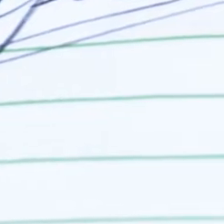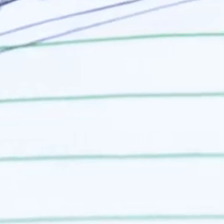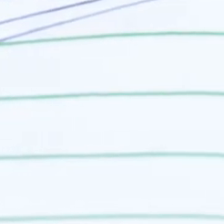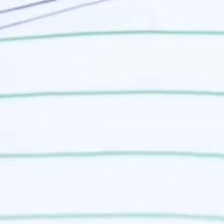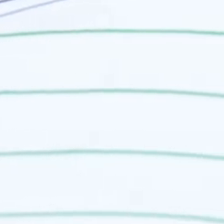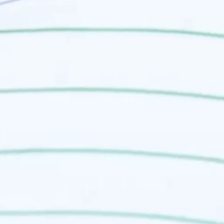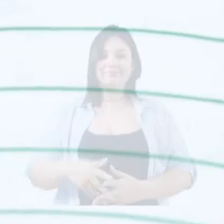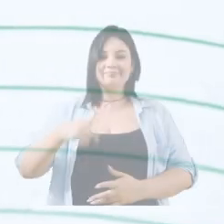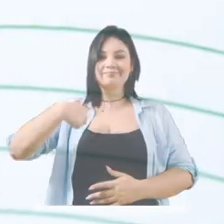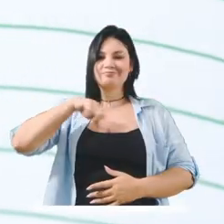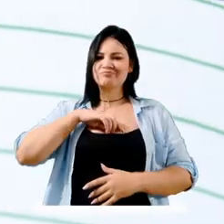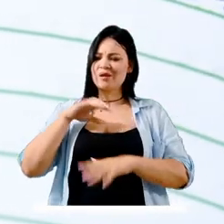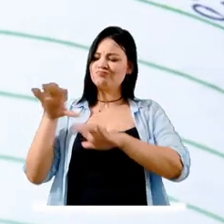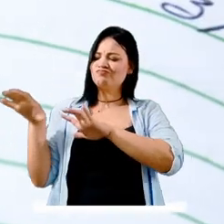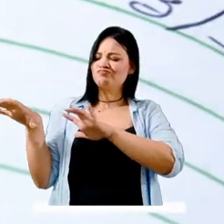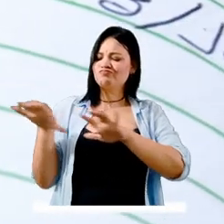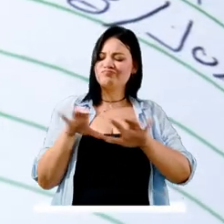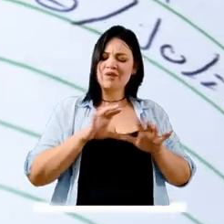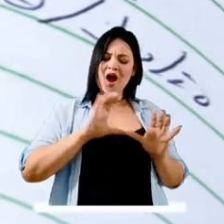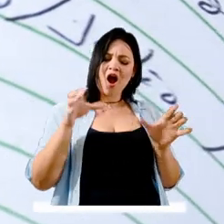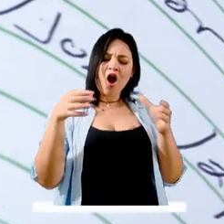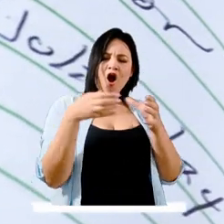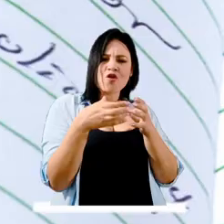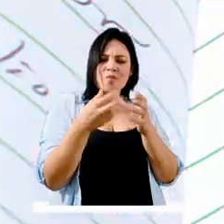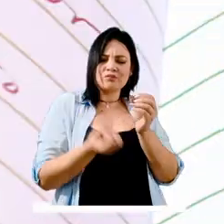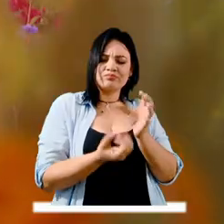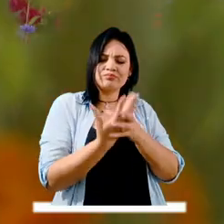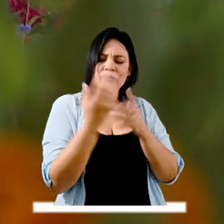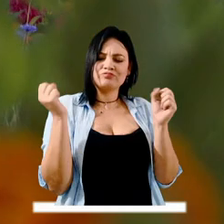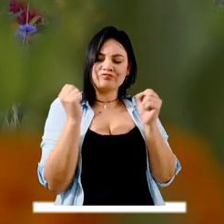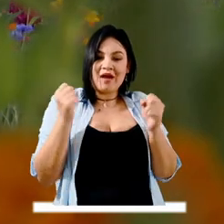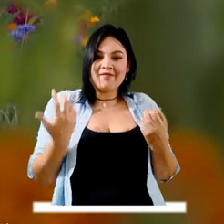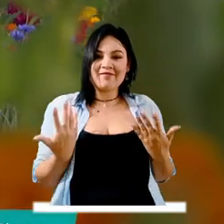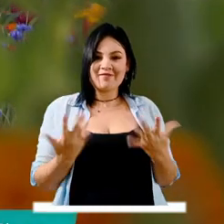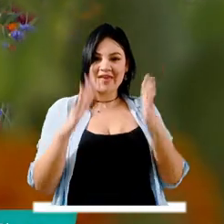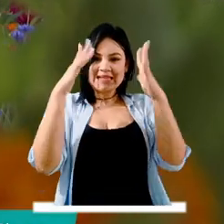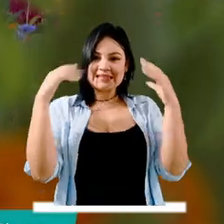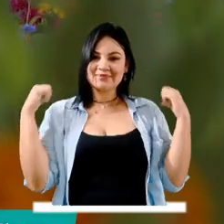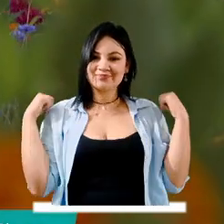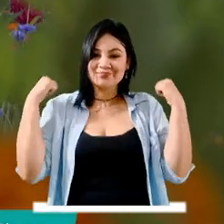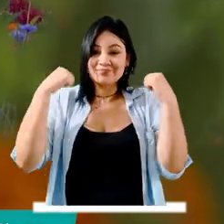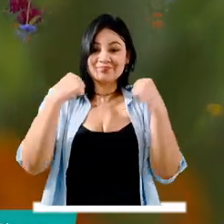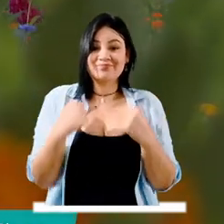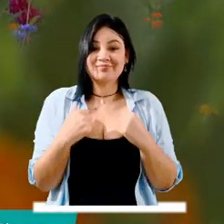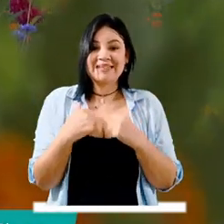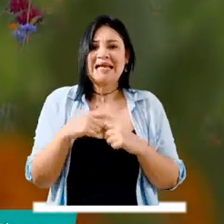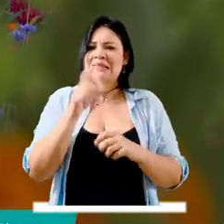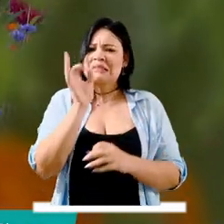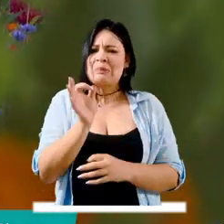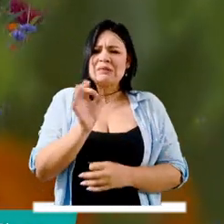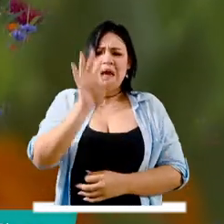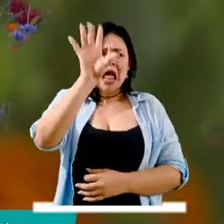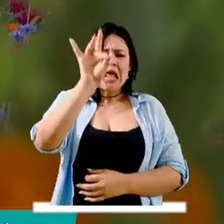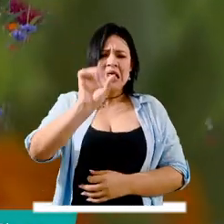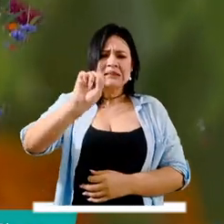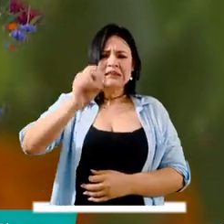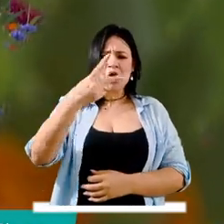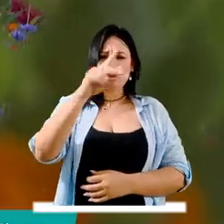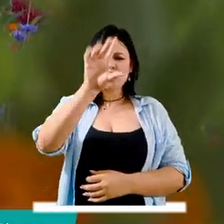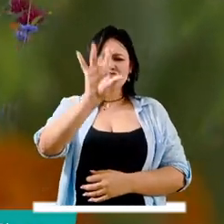Lo que hacemos nosotros en nuestra corporación de silleteros durante el año, Festival de la Silleta, que son los segundos sábados de cada